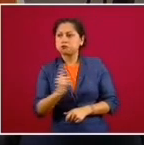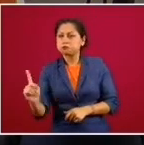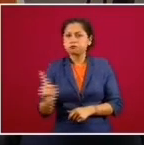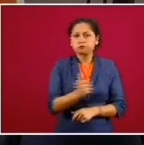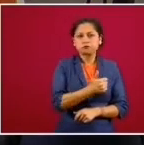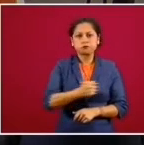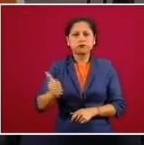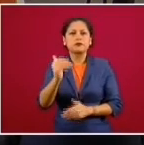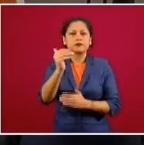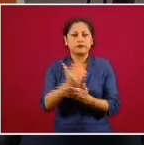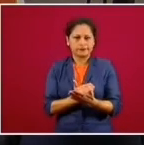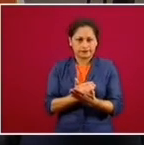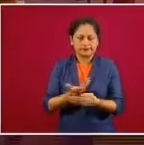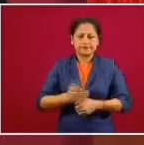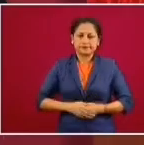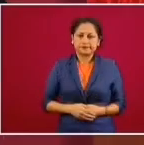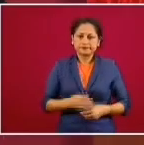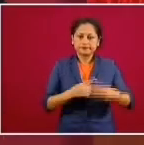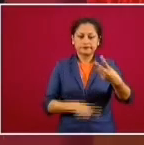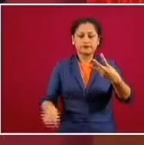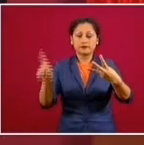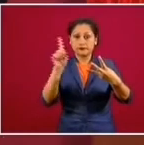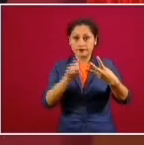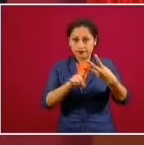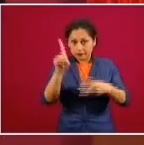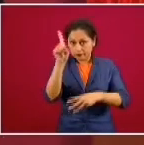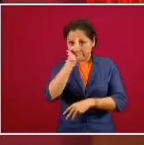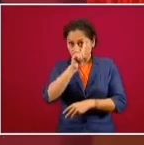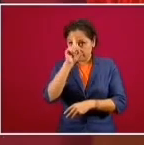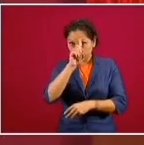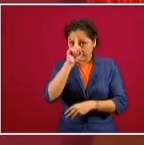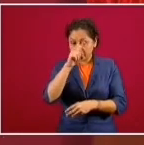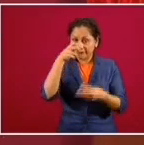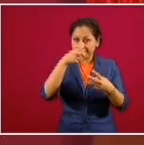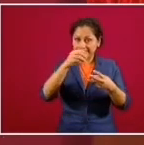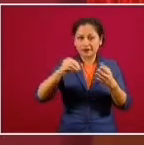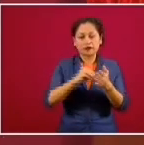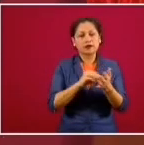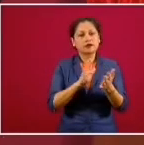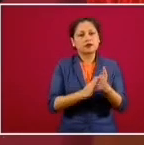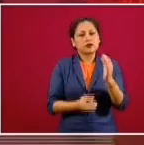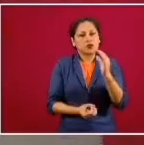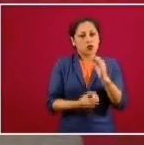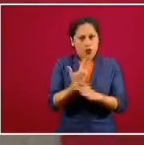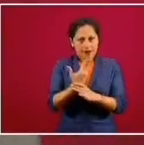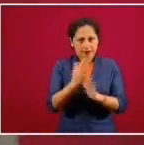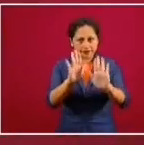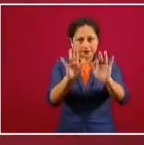recomendación, y esta es nueva, esta es importante, esta va a llevar a una decisión muy importante: